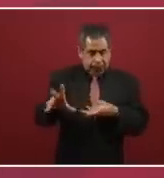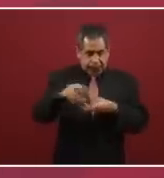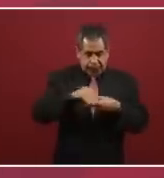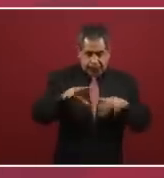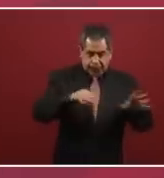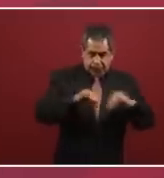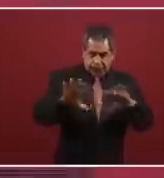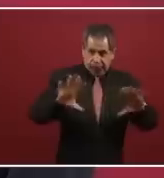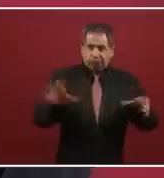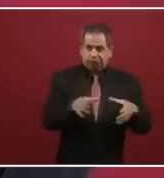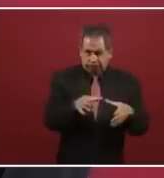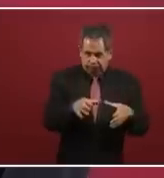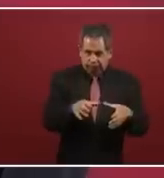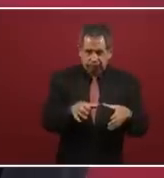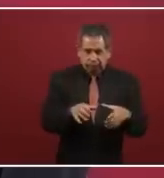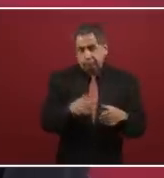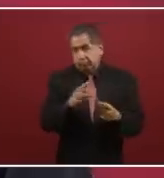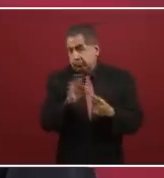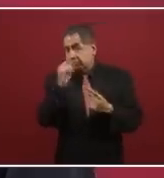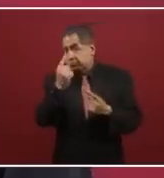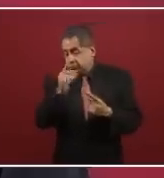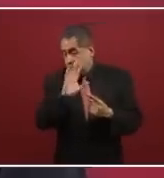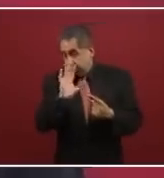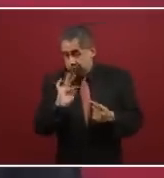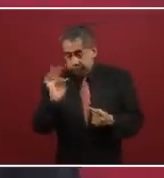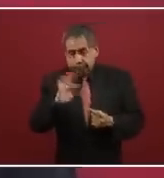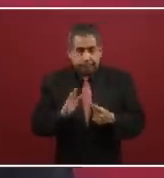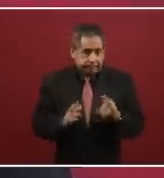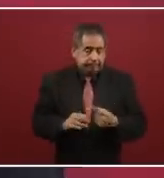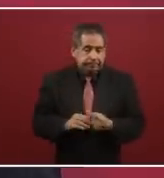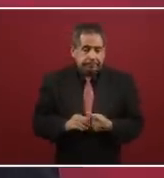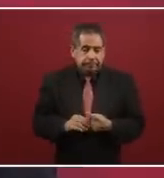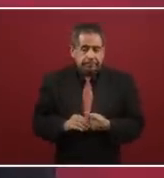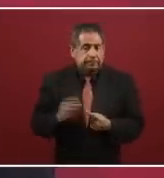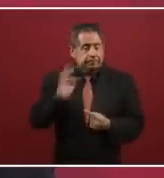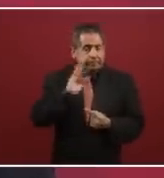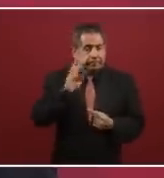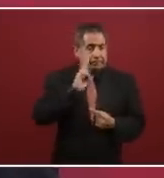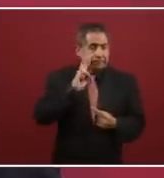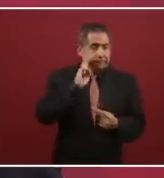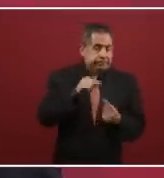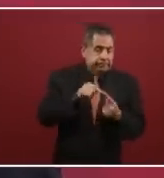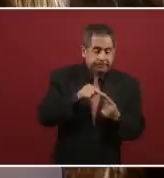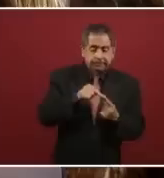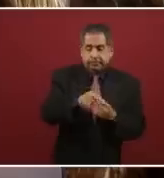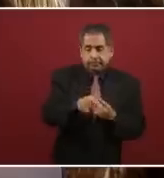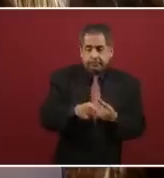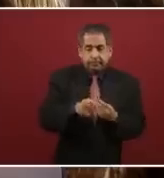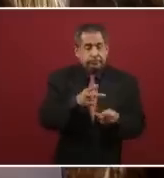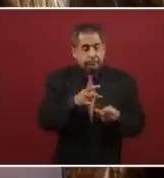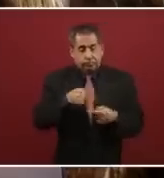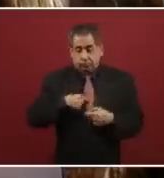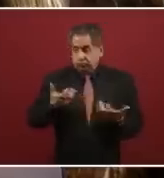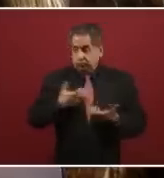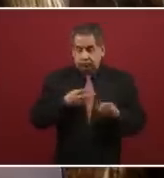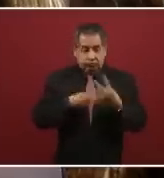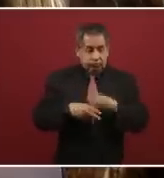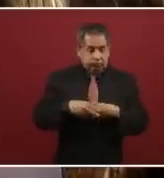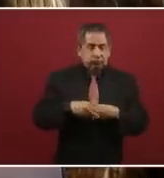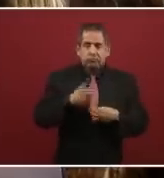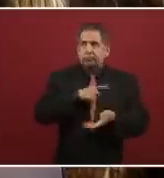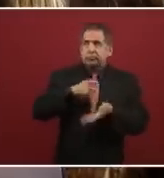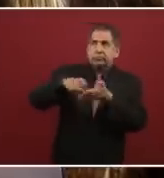Esa es una opción. O sea, si vamos a la producción de los fertilizantes para no